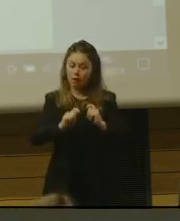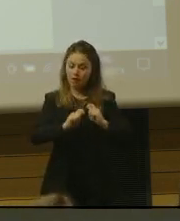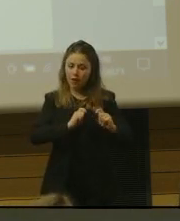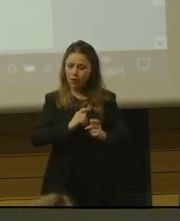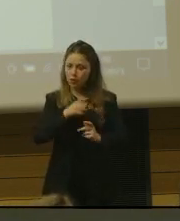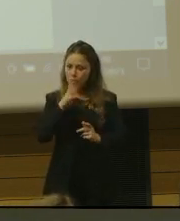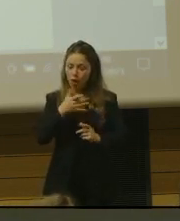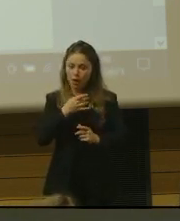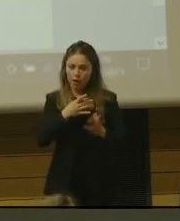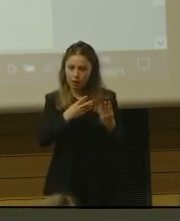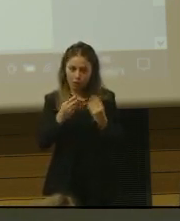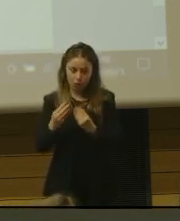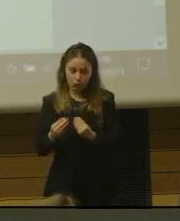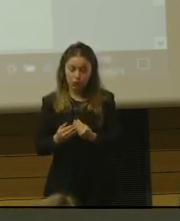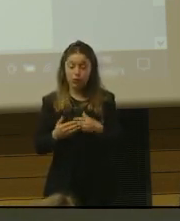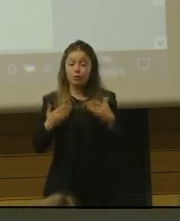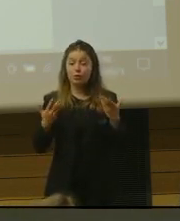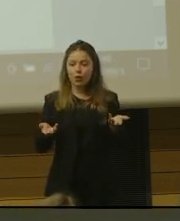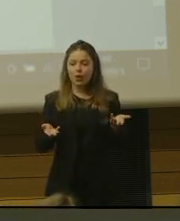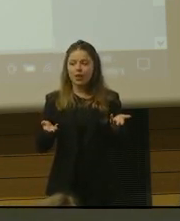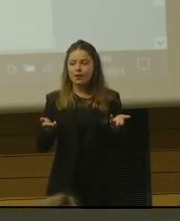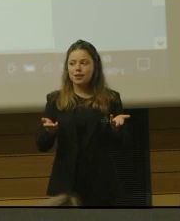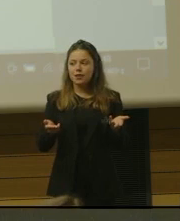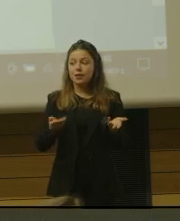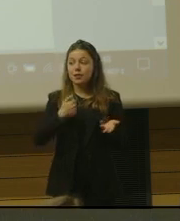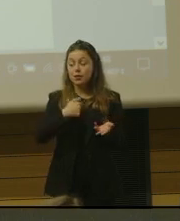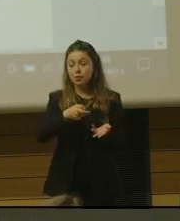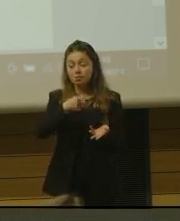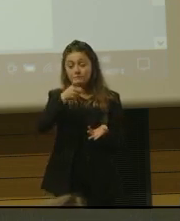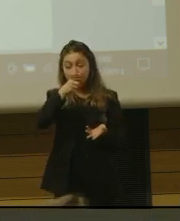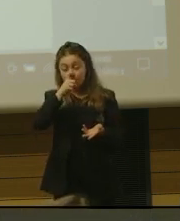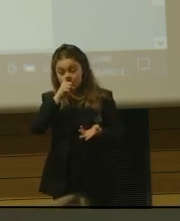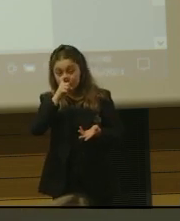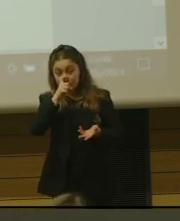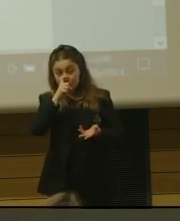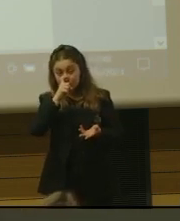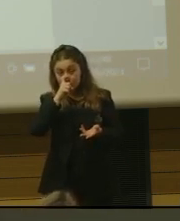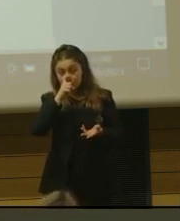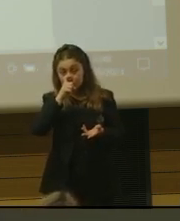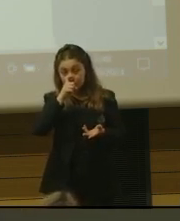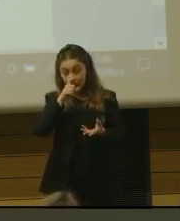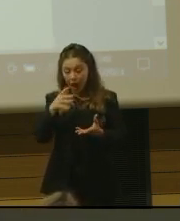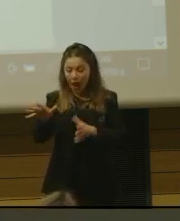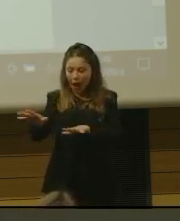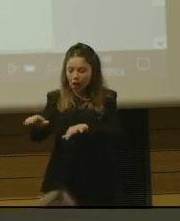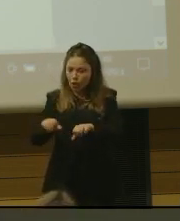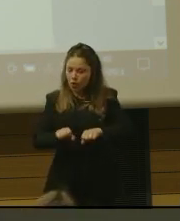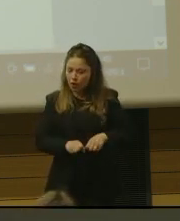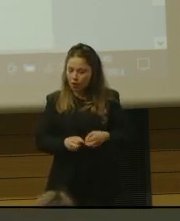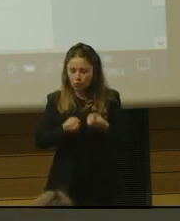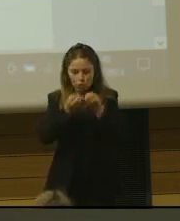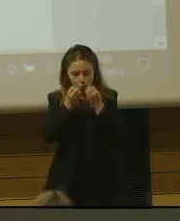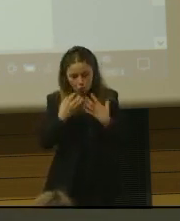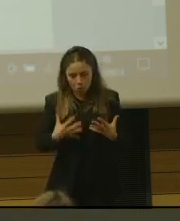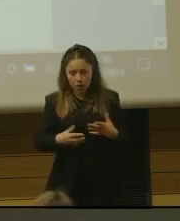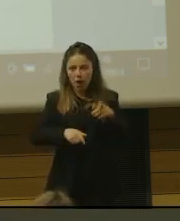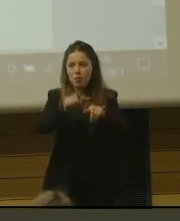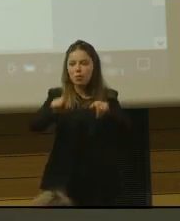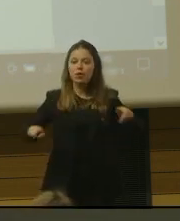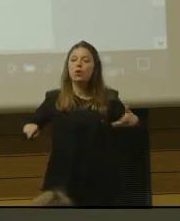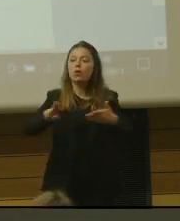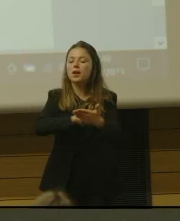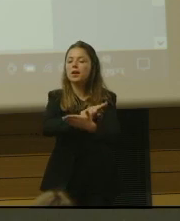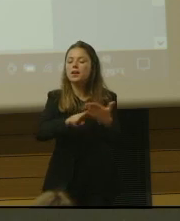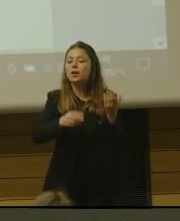esto. Y recuerdo que la acogida fue muy buena dentro de la población gitana,